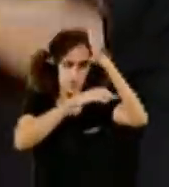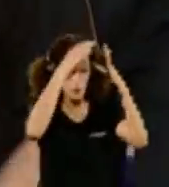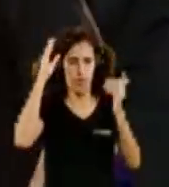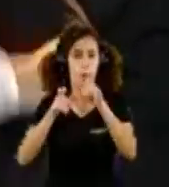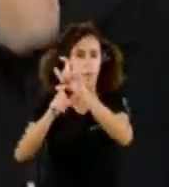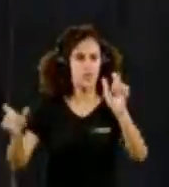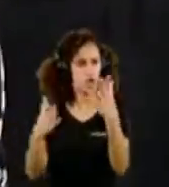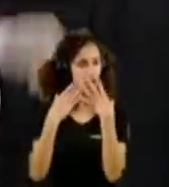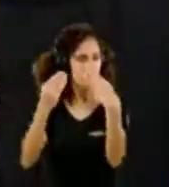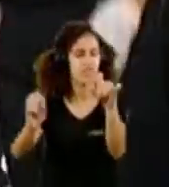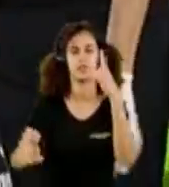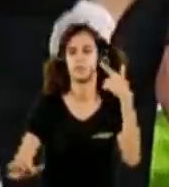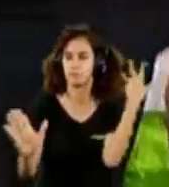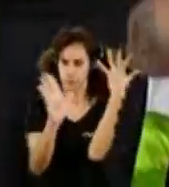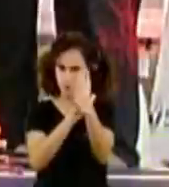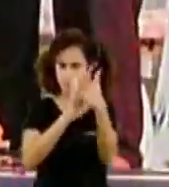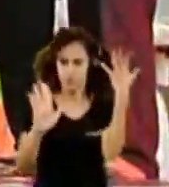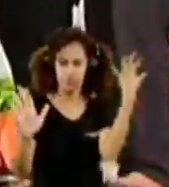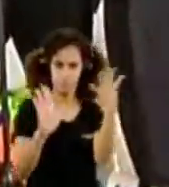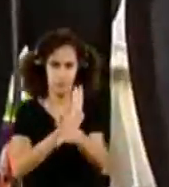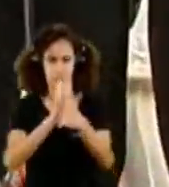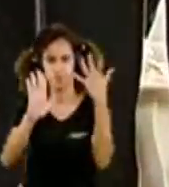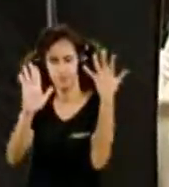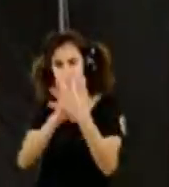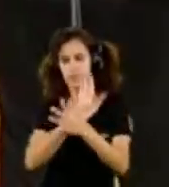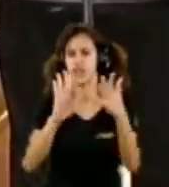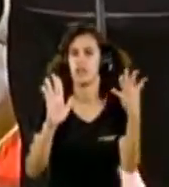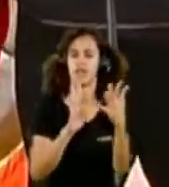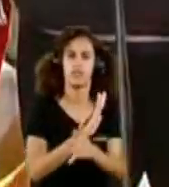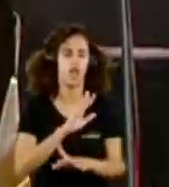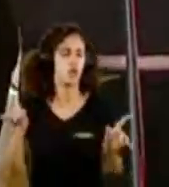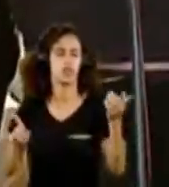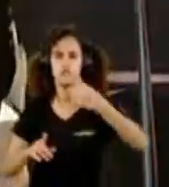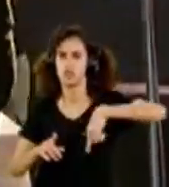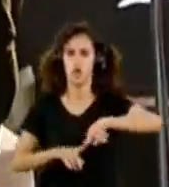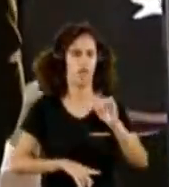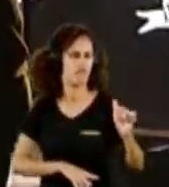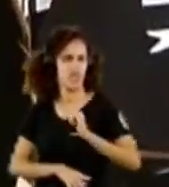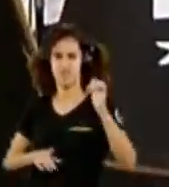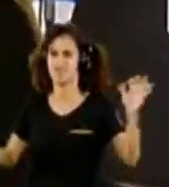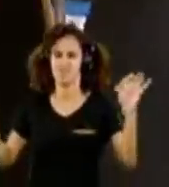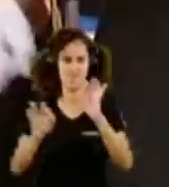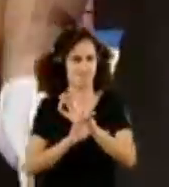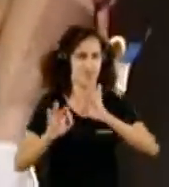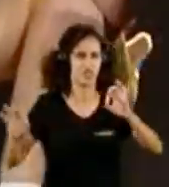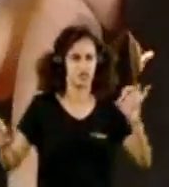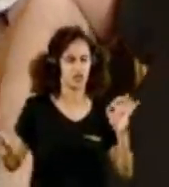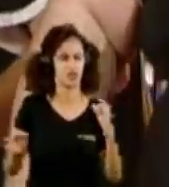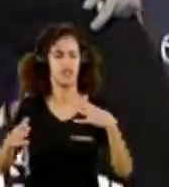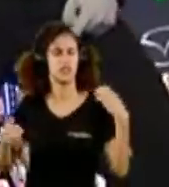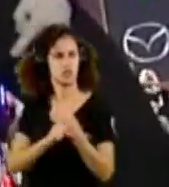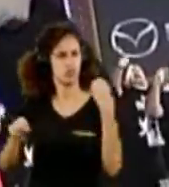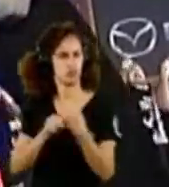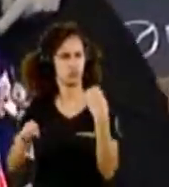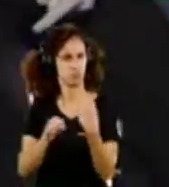hoy muy bien le explicaré que en Trapa no se vende a falsedades, tan solo por un premio a mi